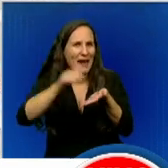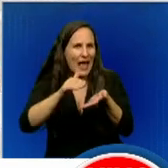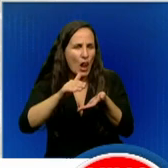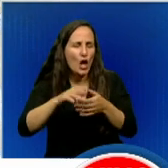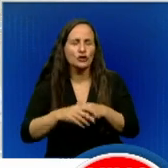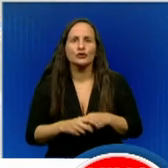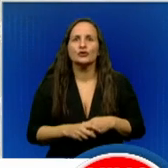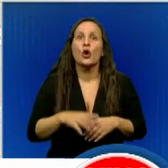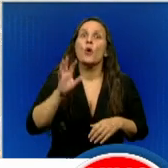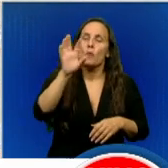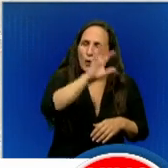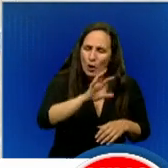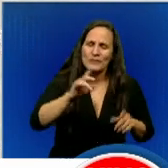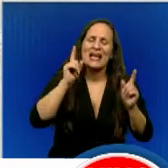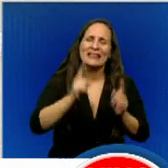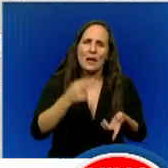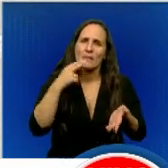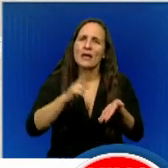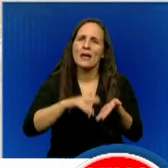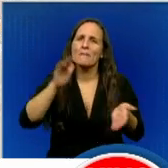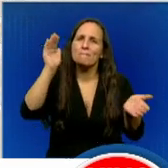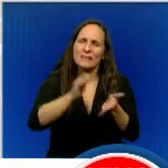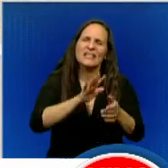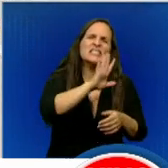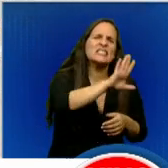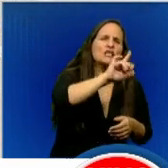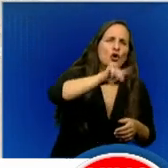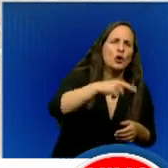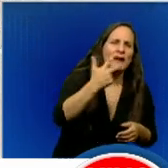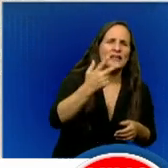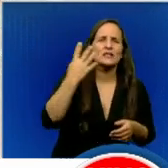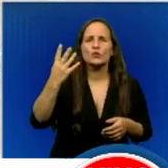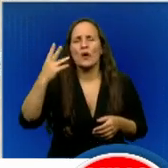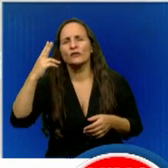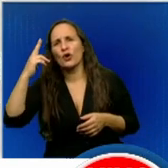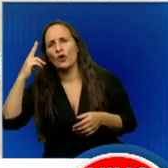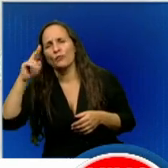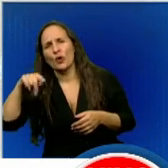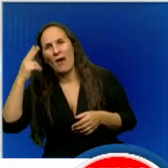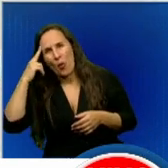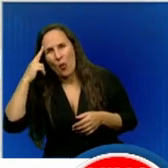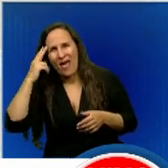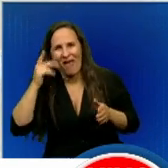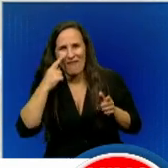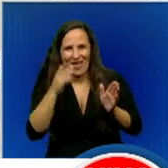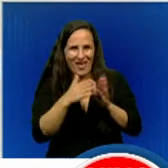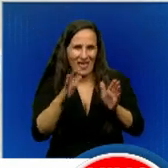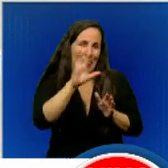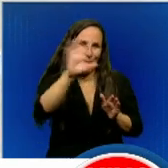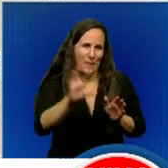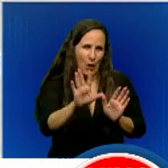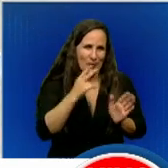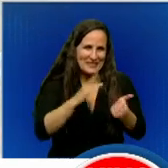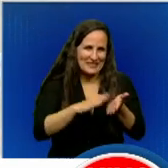provincial también báscones el periodo del 53 al 49 tomando solamente la provincial